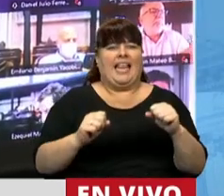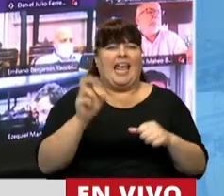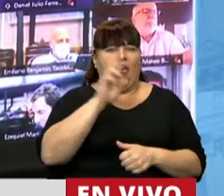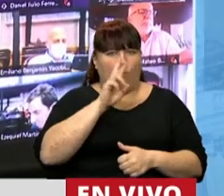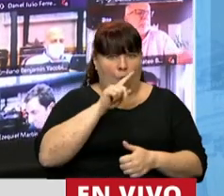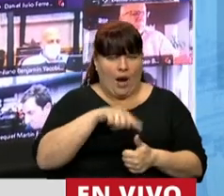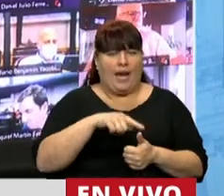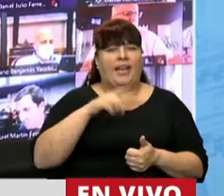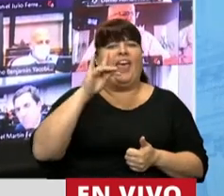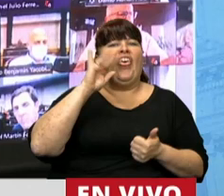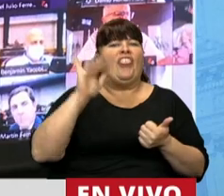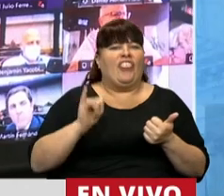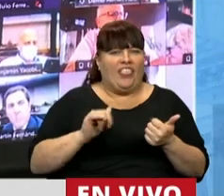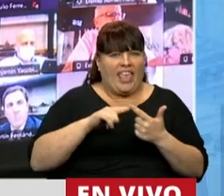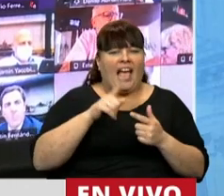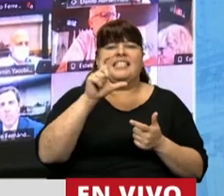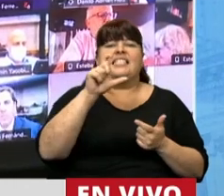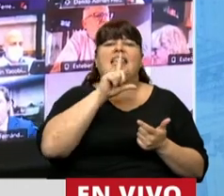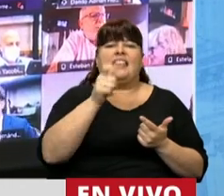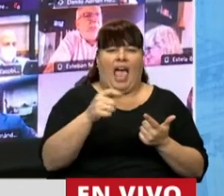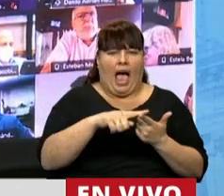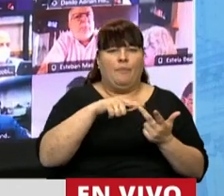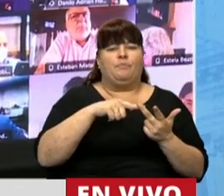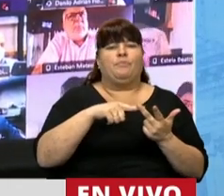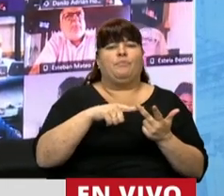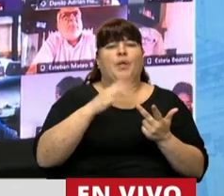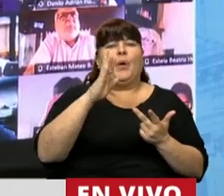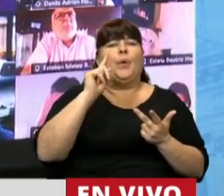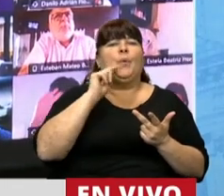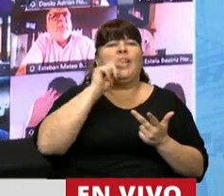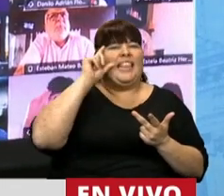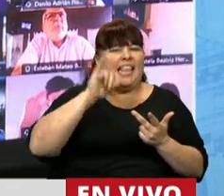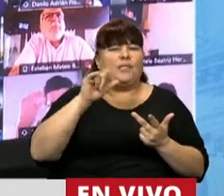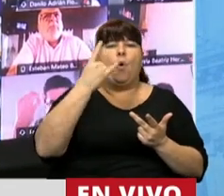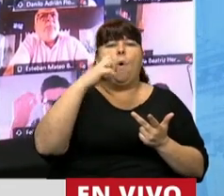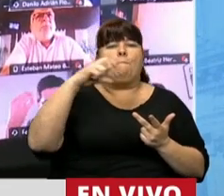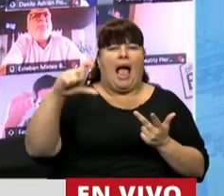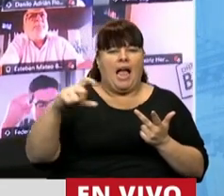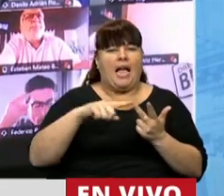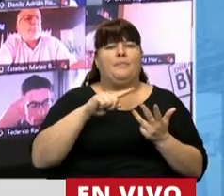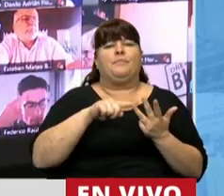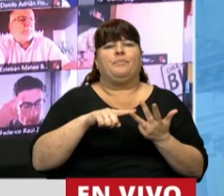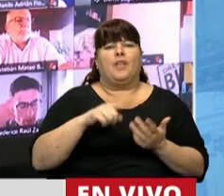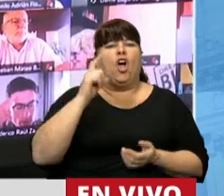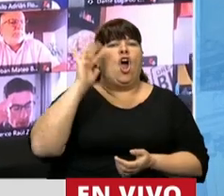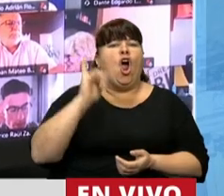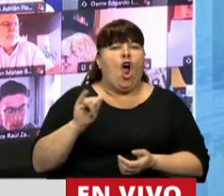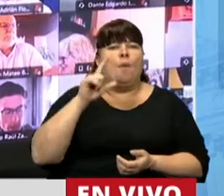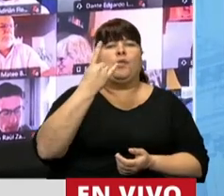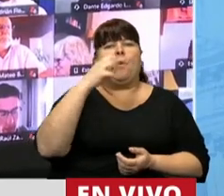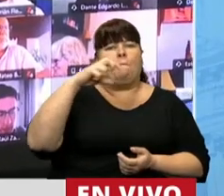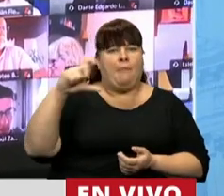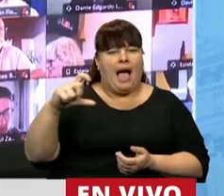la Mujer, Estela Díaz, de la CTA, María del Carmen Brites, de UPAC, Mirta Beatriz Gómez, de